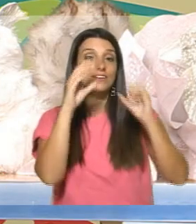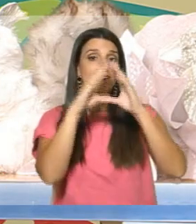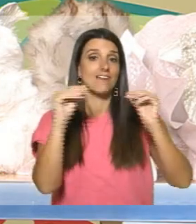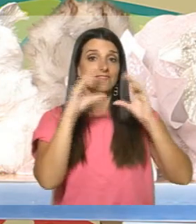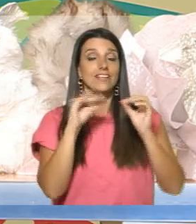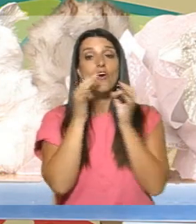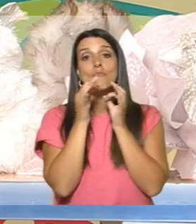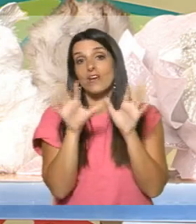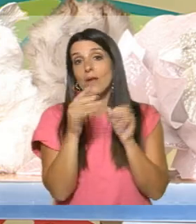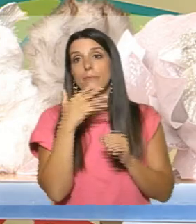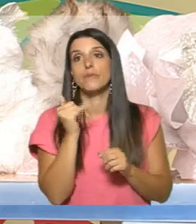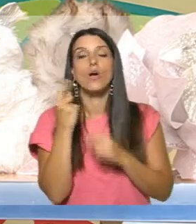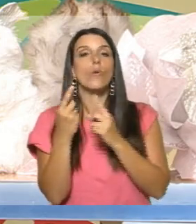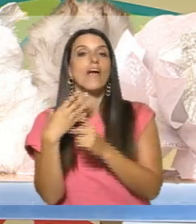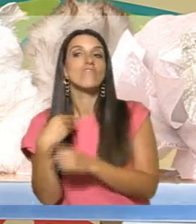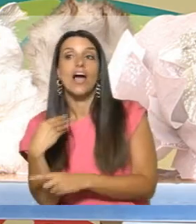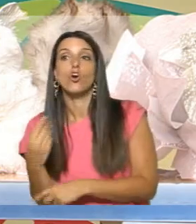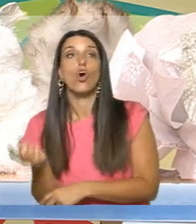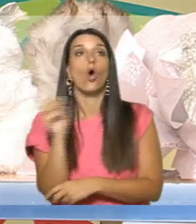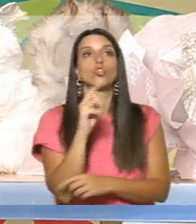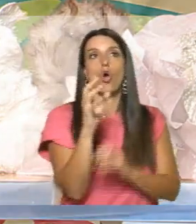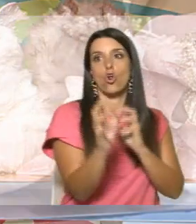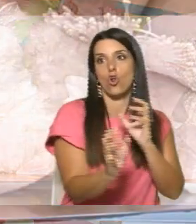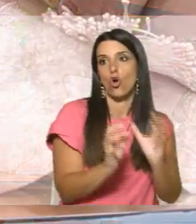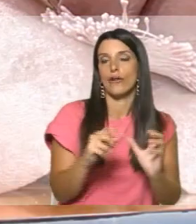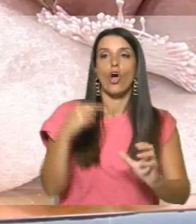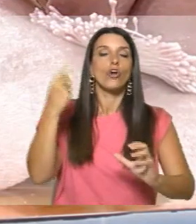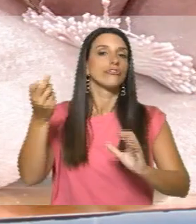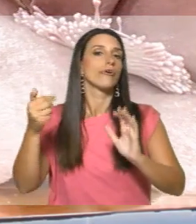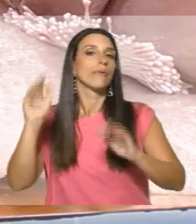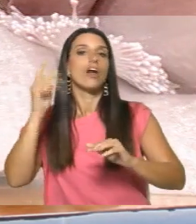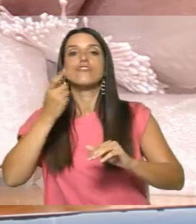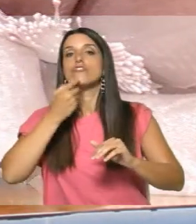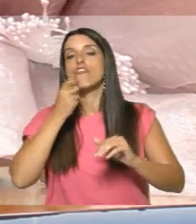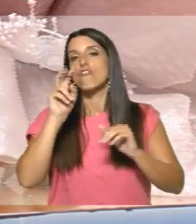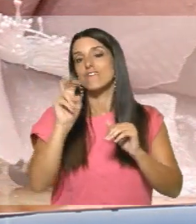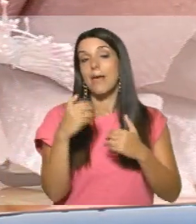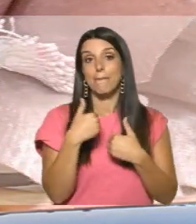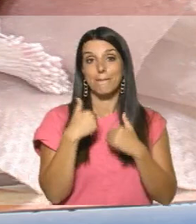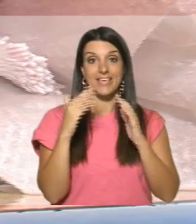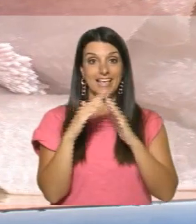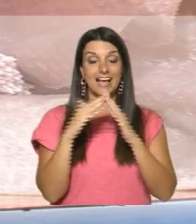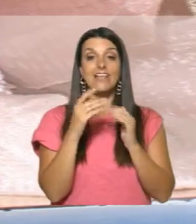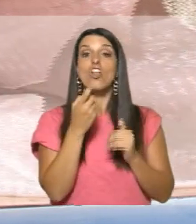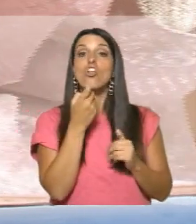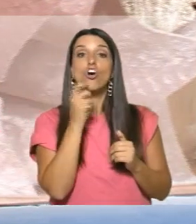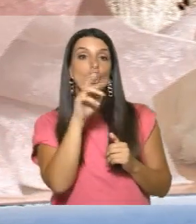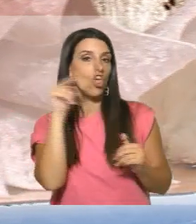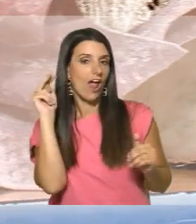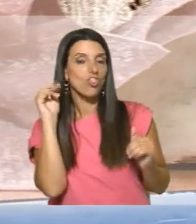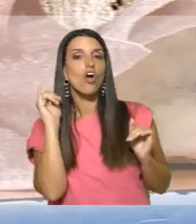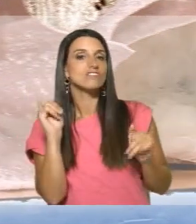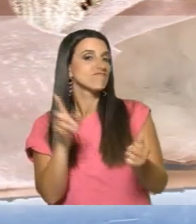quieras, ¿viste? A veces se usa más blanco, otra gente usa más color, otra gente usa quizás más rojo, verde, yo azul. Yo en mi casa tengo dorado. Rojo y dorado. ¿Rojo y dorado? Sí,